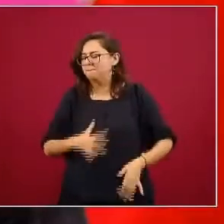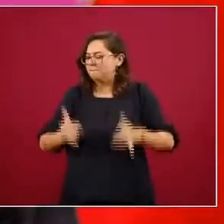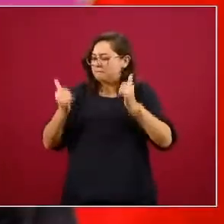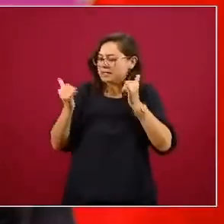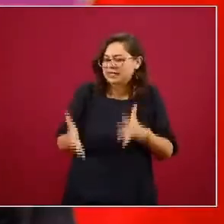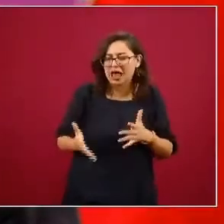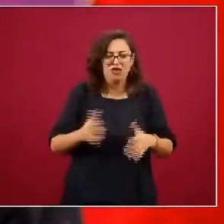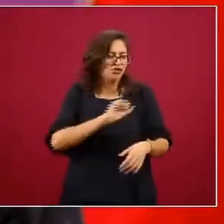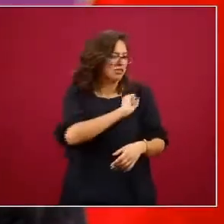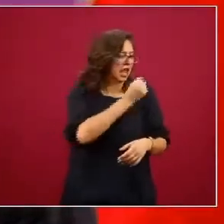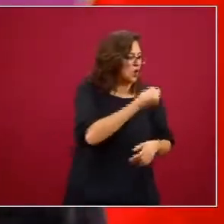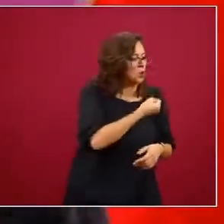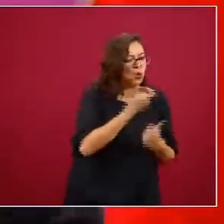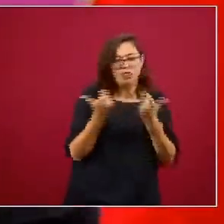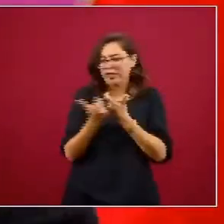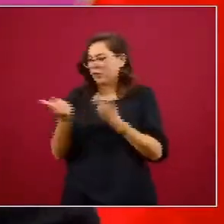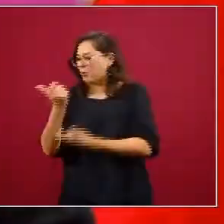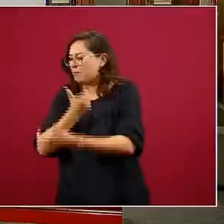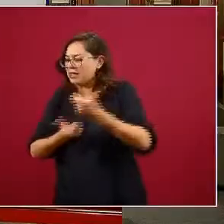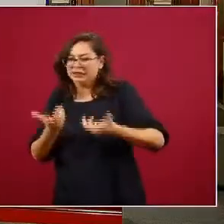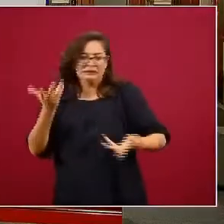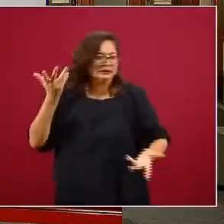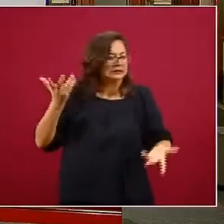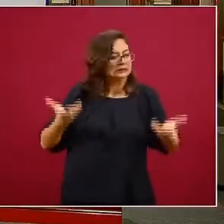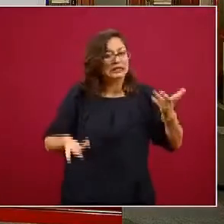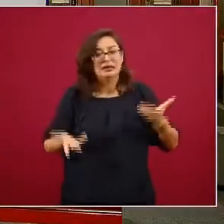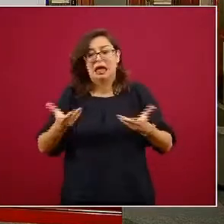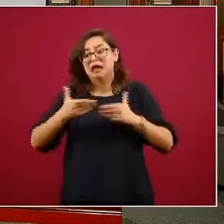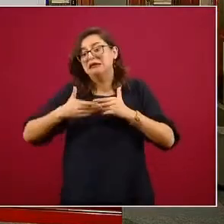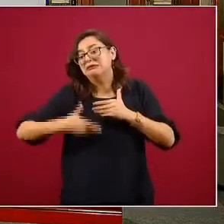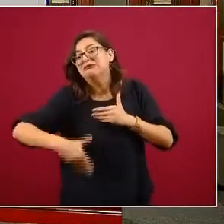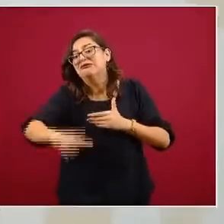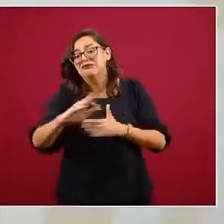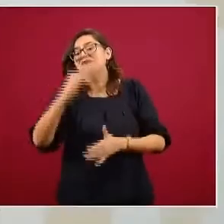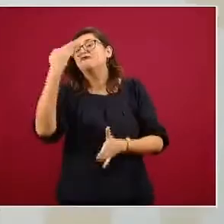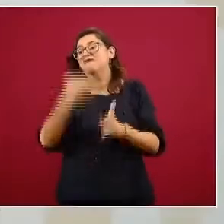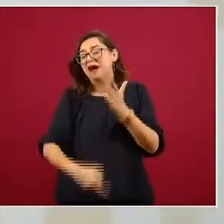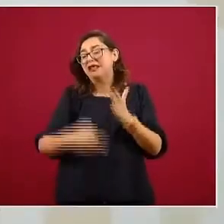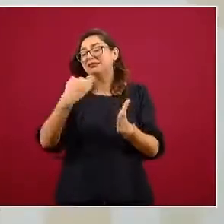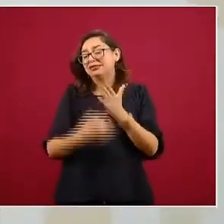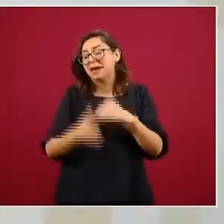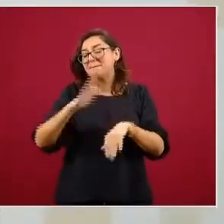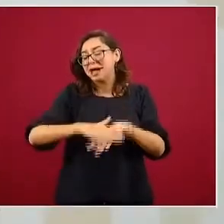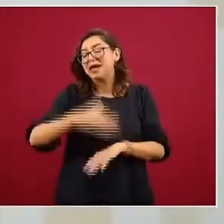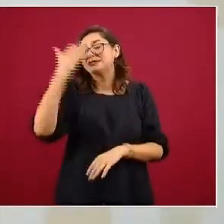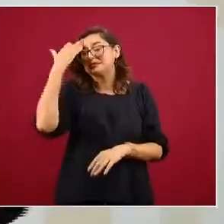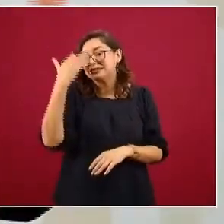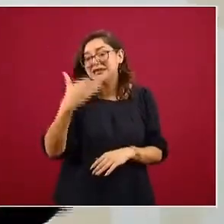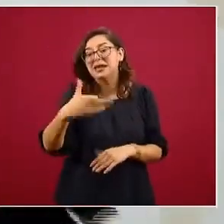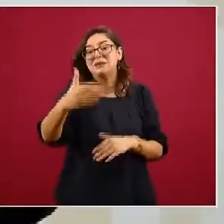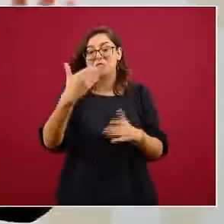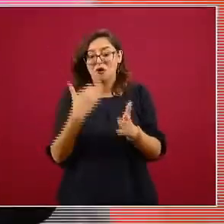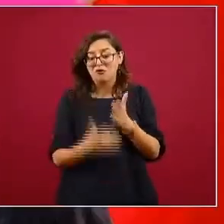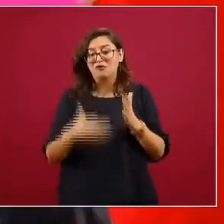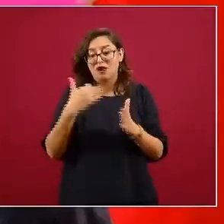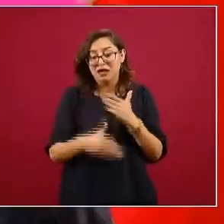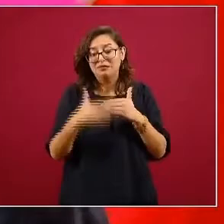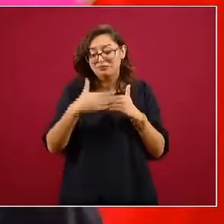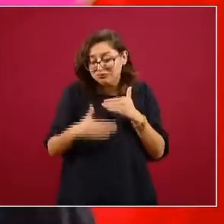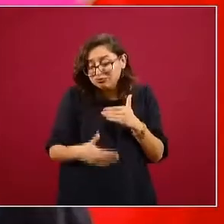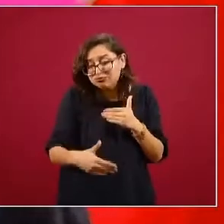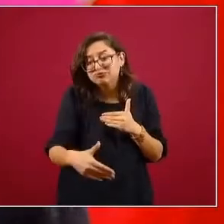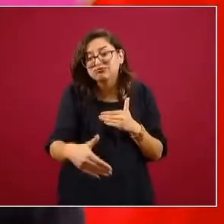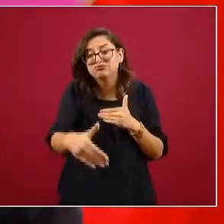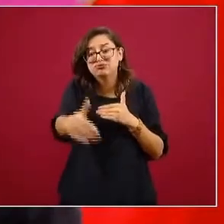y el tema de salud, y donde todavía nos esperan meses de epidemia, vuelvo a decir por una vez más, esta